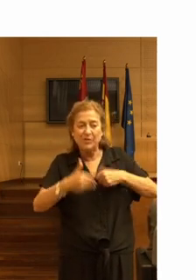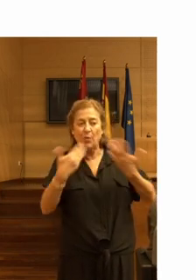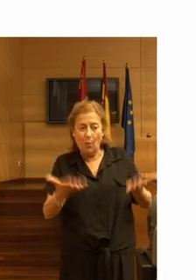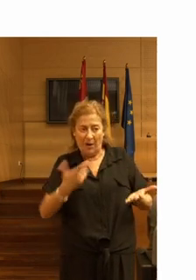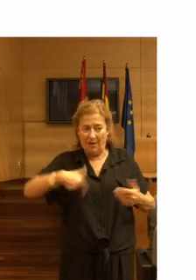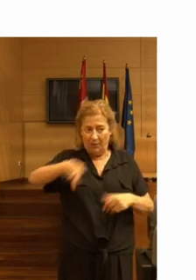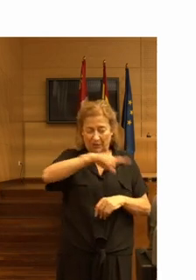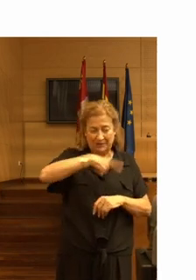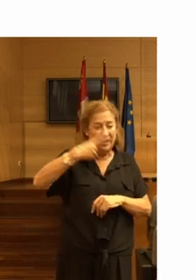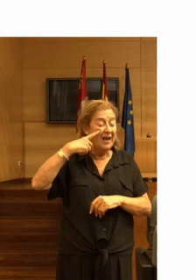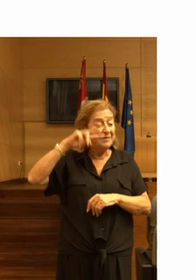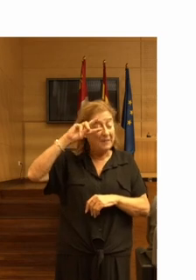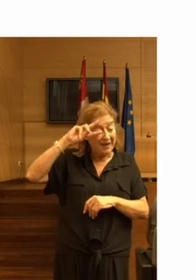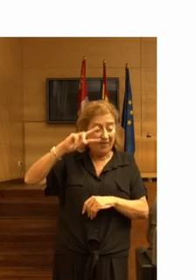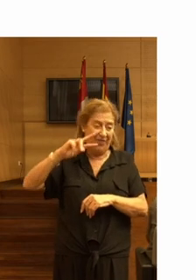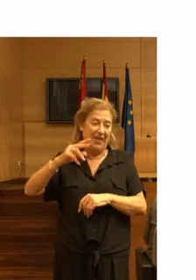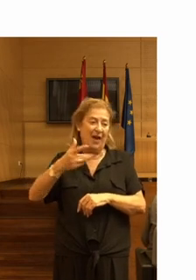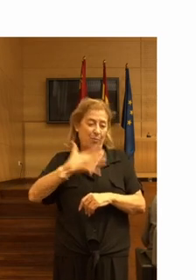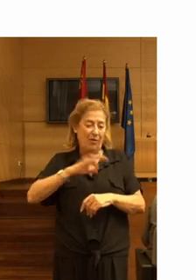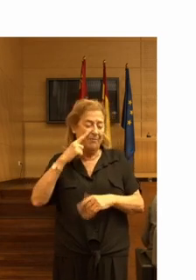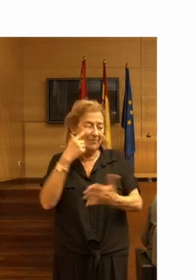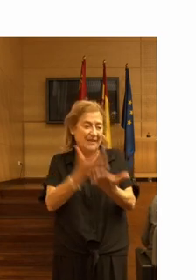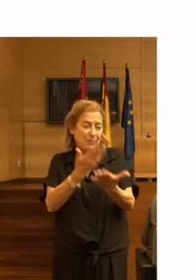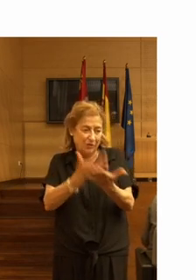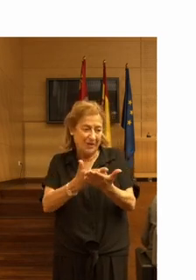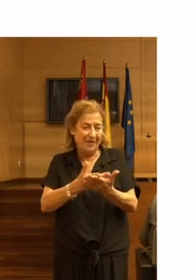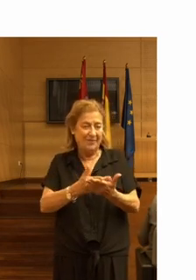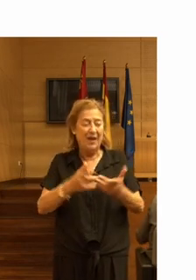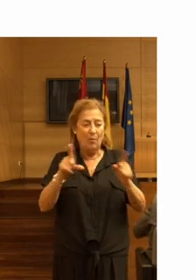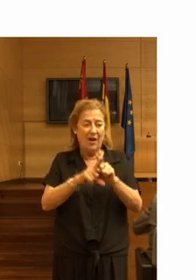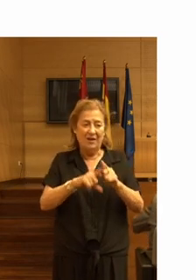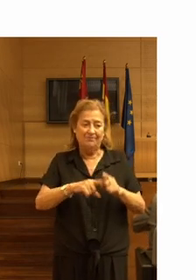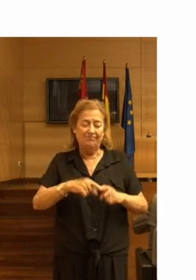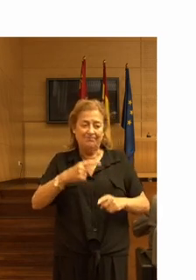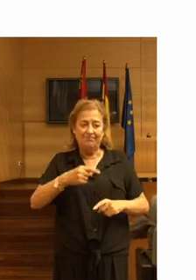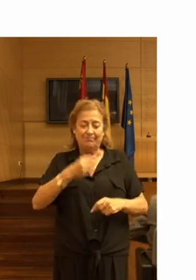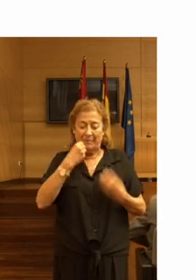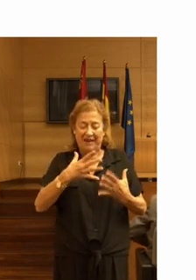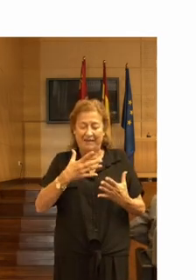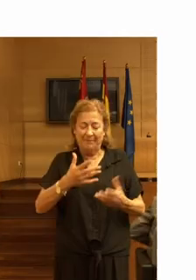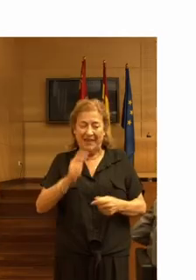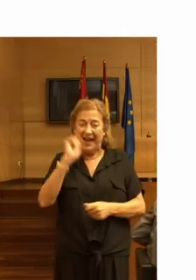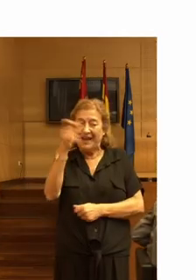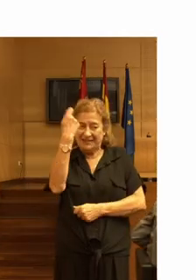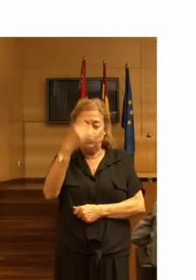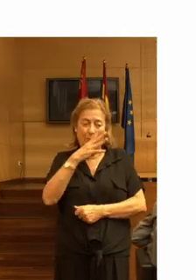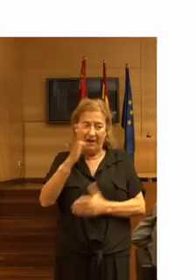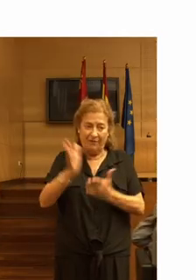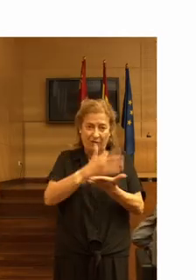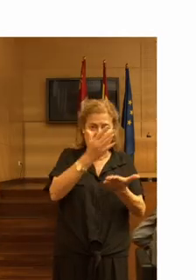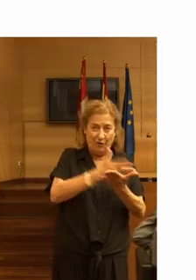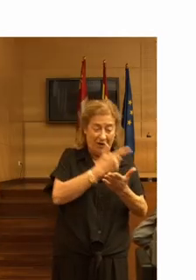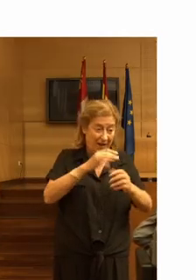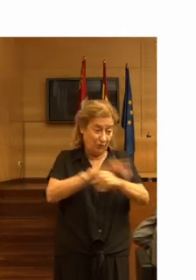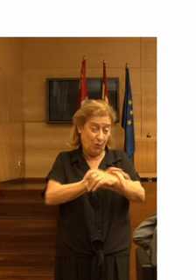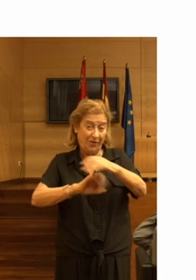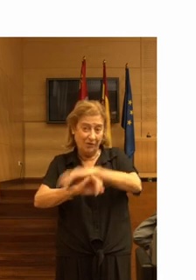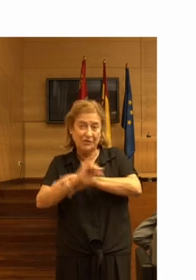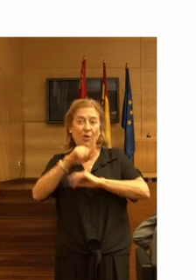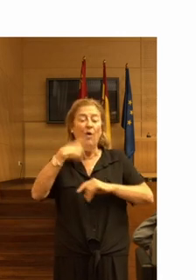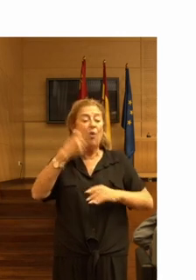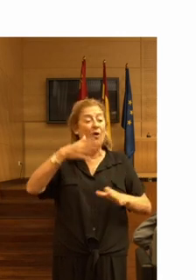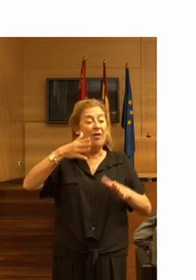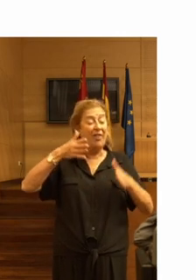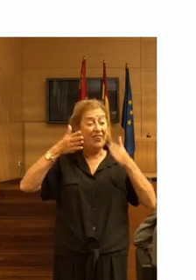nuestra experiencia nos han podido demostrar que son clave de éxito para la retirada de sujeciones. Y luego la parte central o